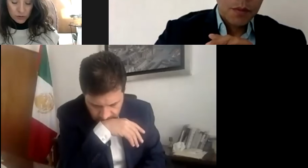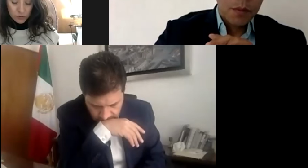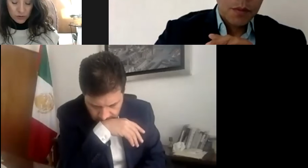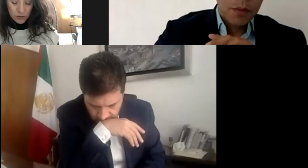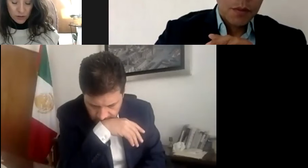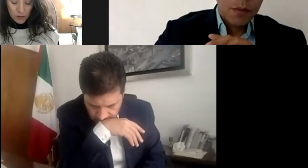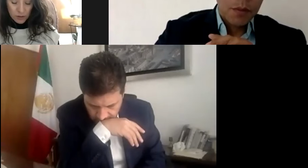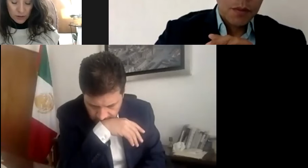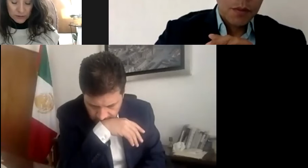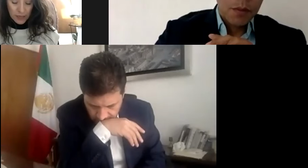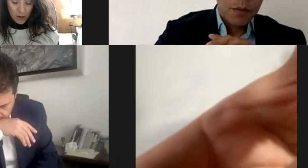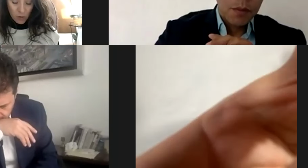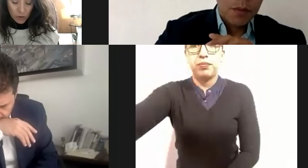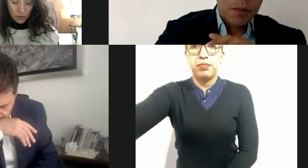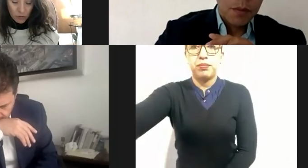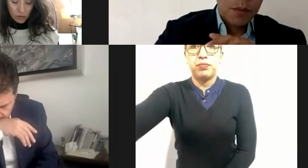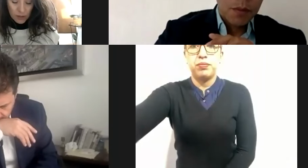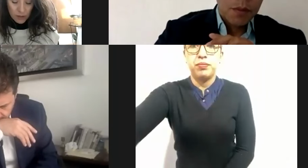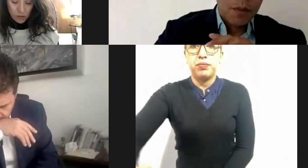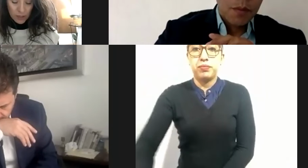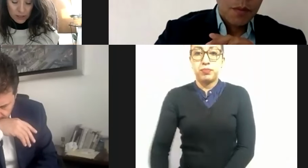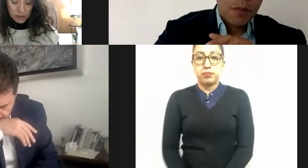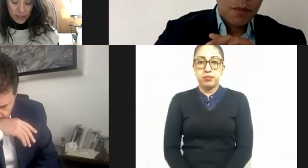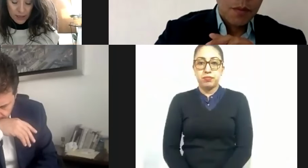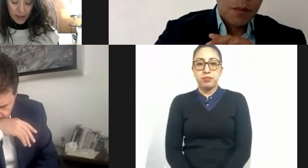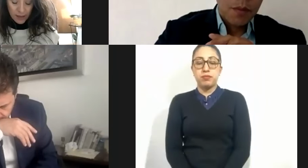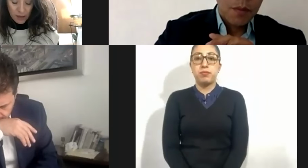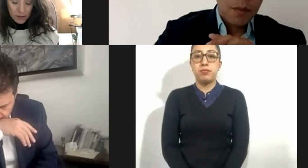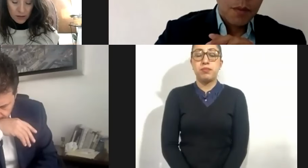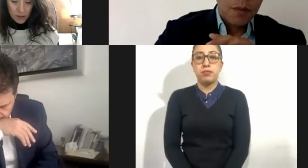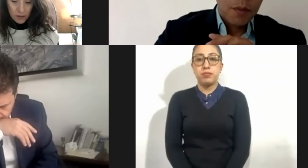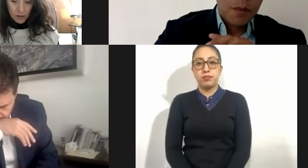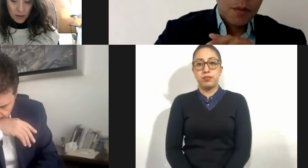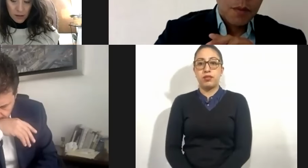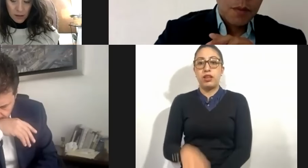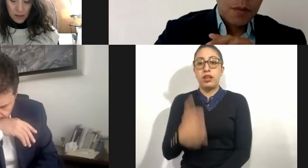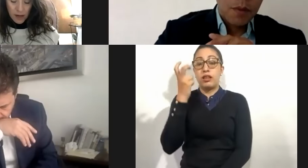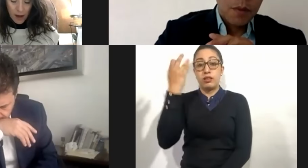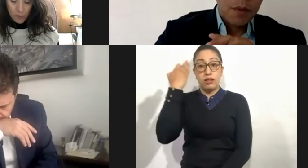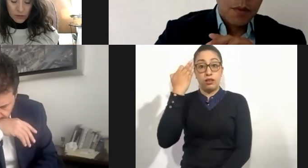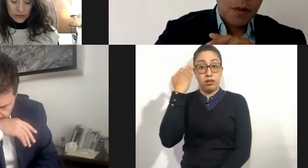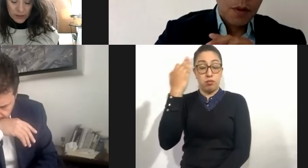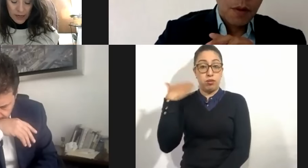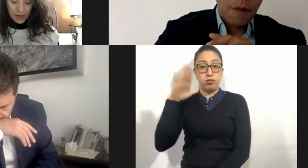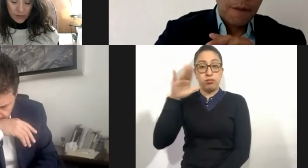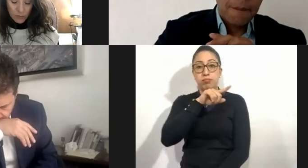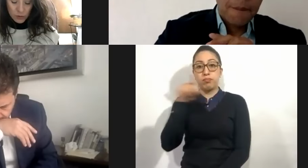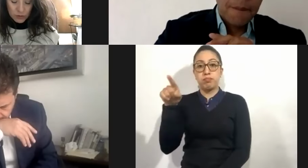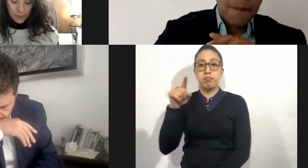ocasión hablábamos del uso de nuevas tecnologías para que los contribuyentes pudieran acceder a la justicia fiscal.